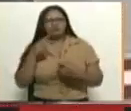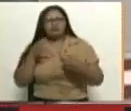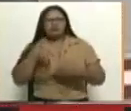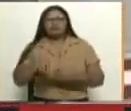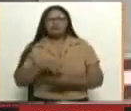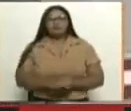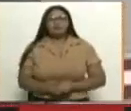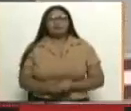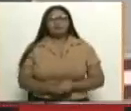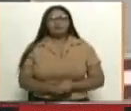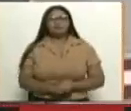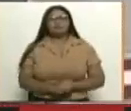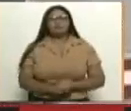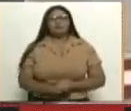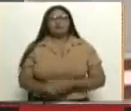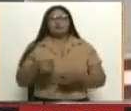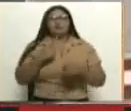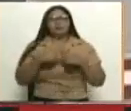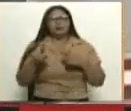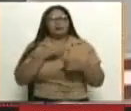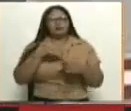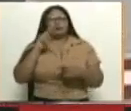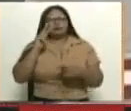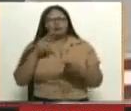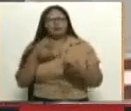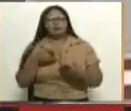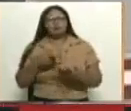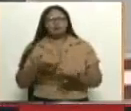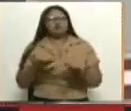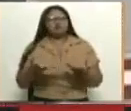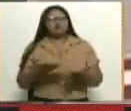hablamos de eso, pero ¿qué está buscando él? Él está buscando